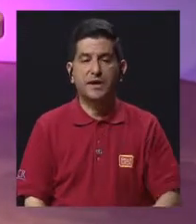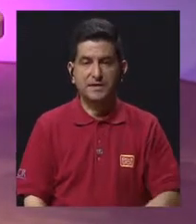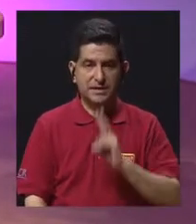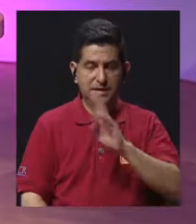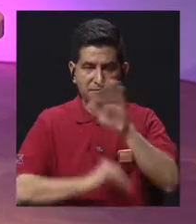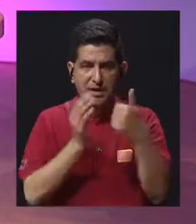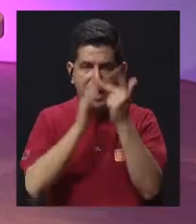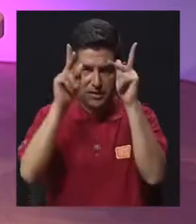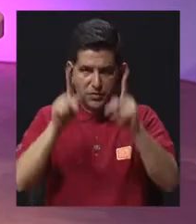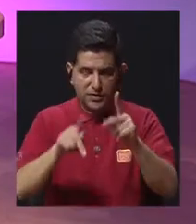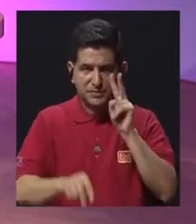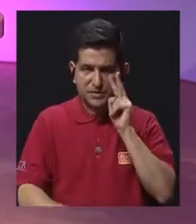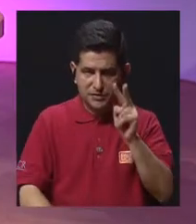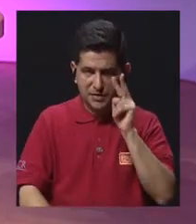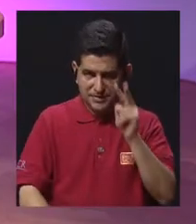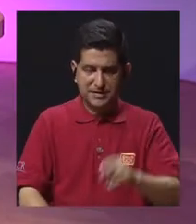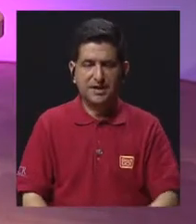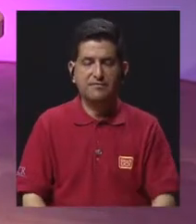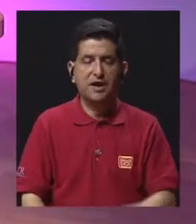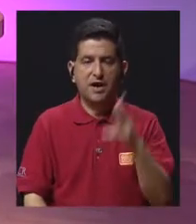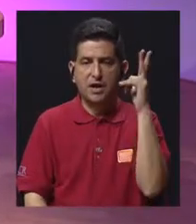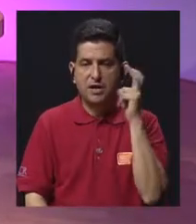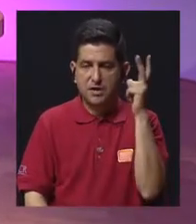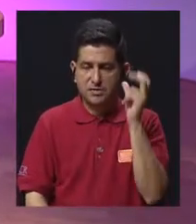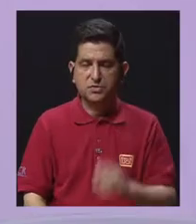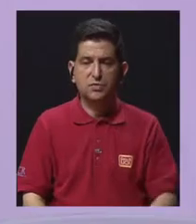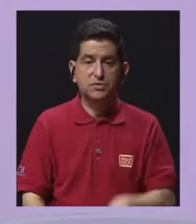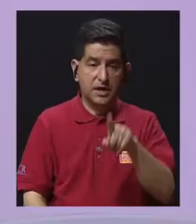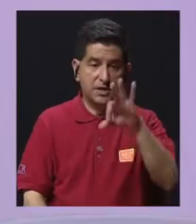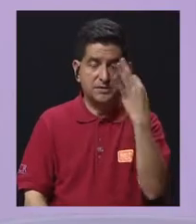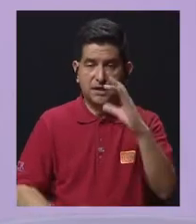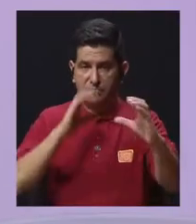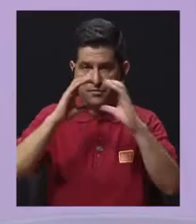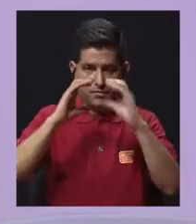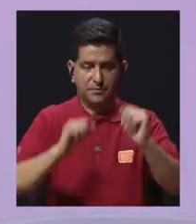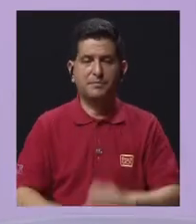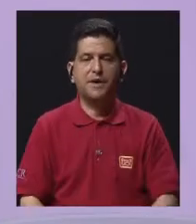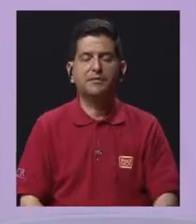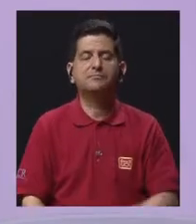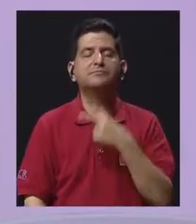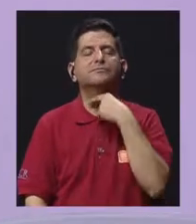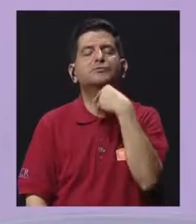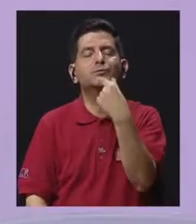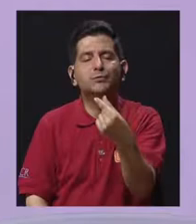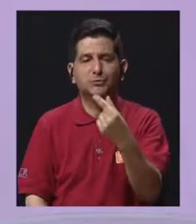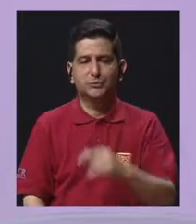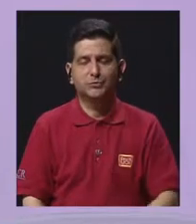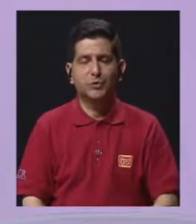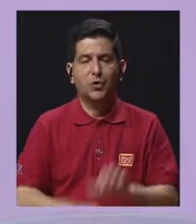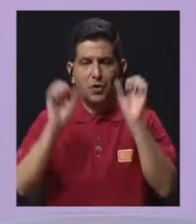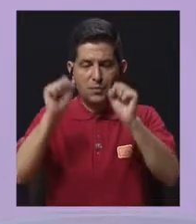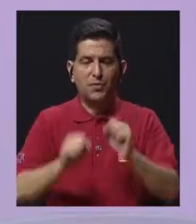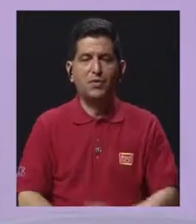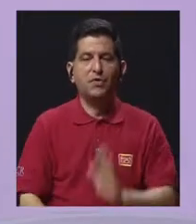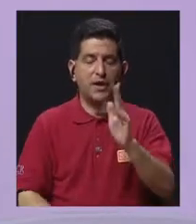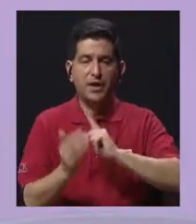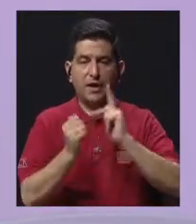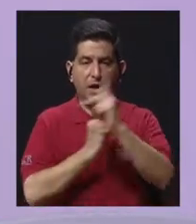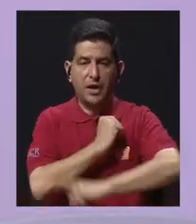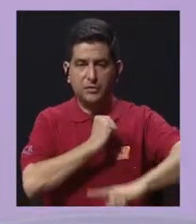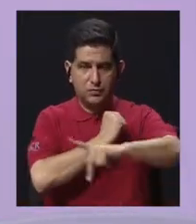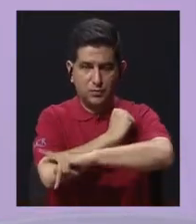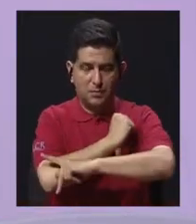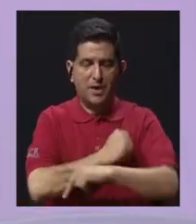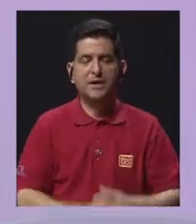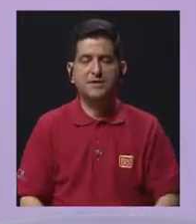Bueno, gracias, verdad, a toda la audiencia que nos ve, que nos escuchan a través de sus medios. Es un